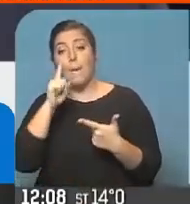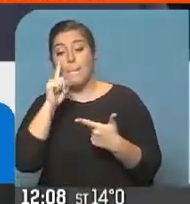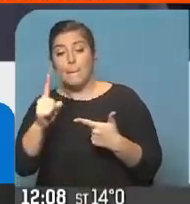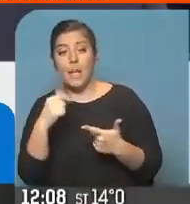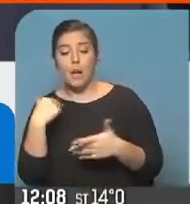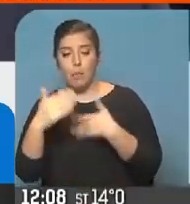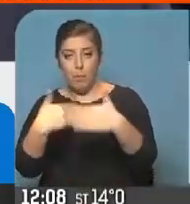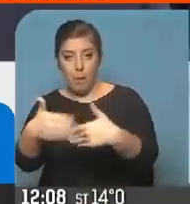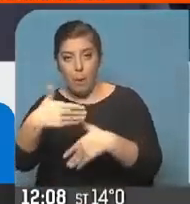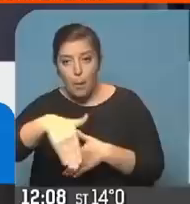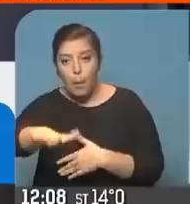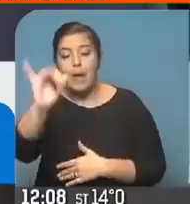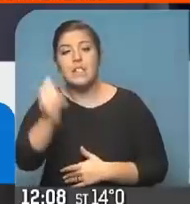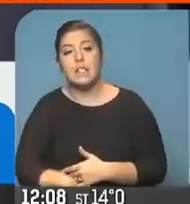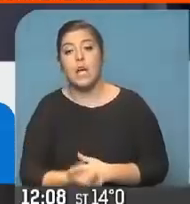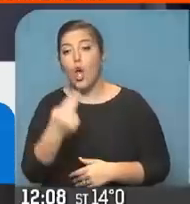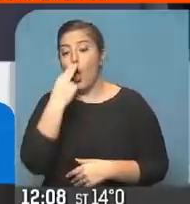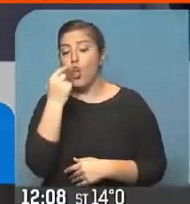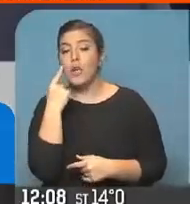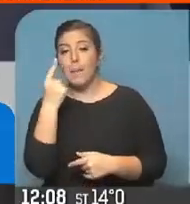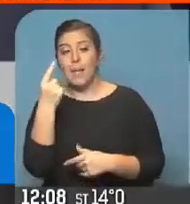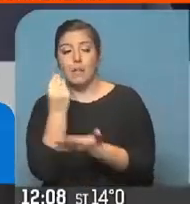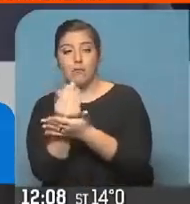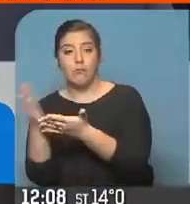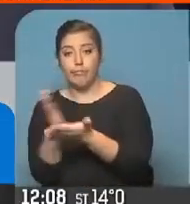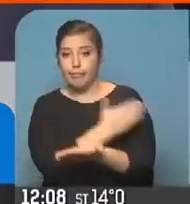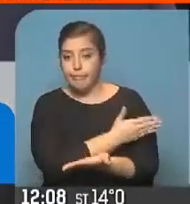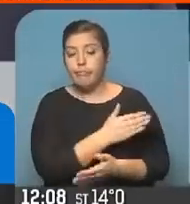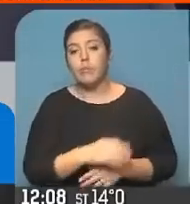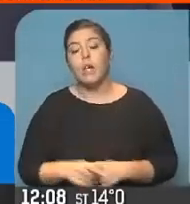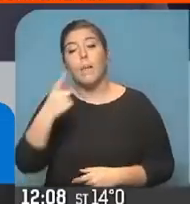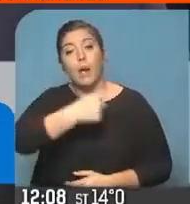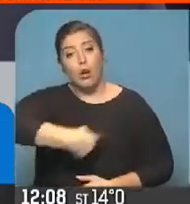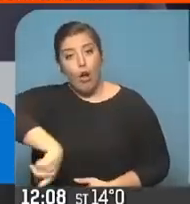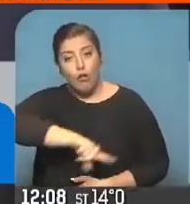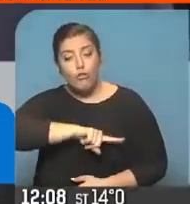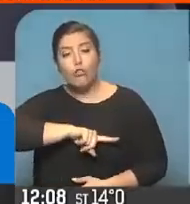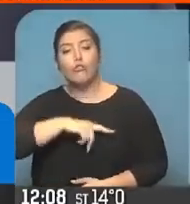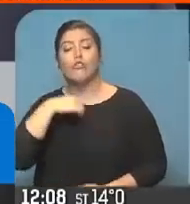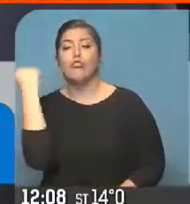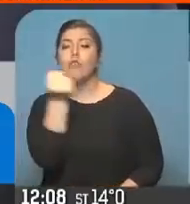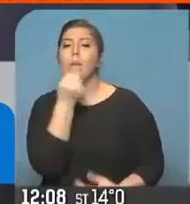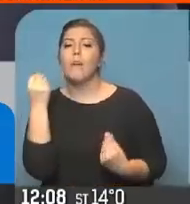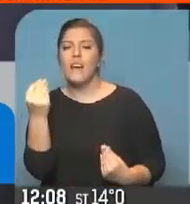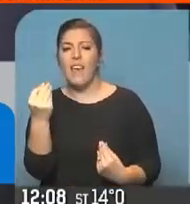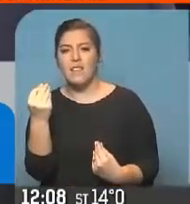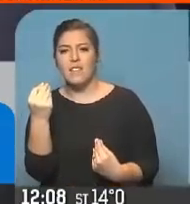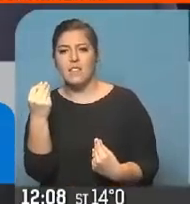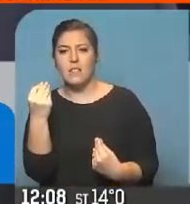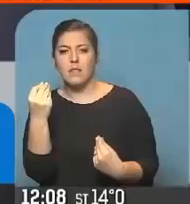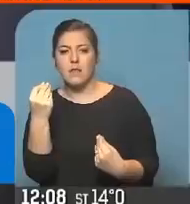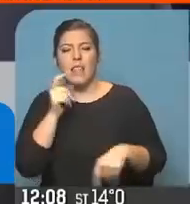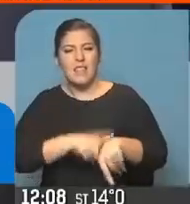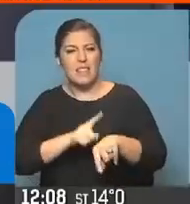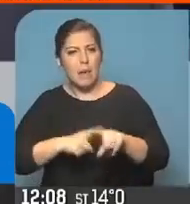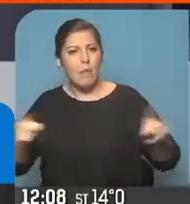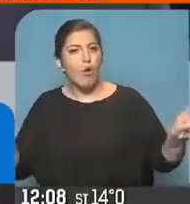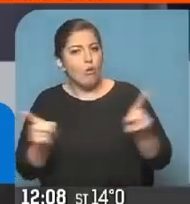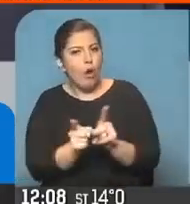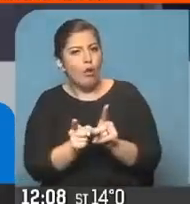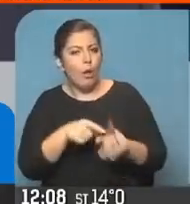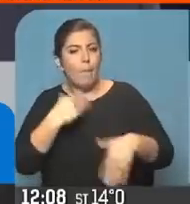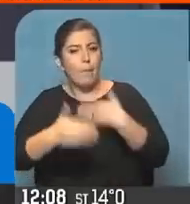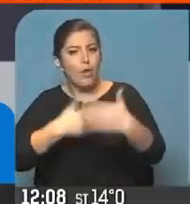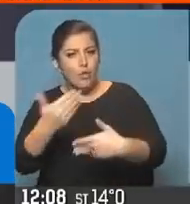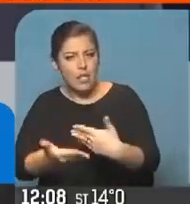de sanación fueron once mil los apartados y para nosotros lo importante de esto es achicar los tiempos gente que empieza el proceso y